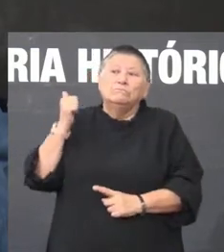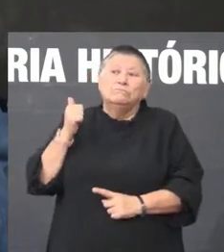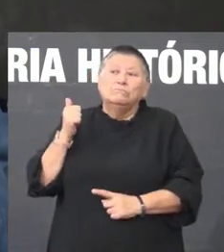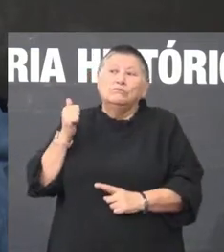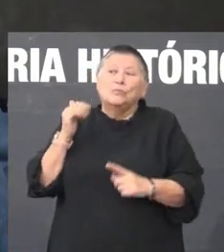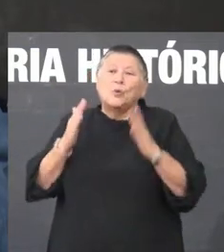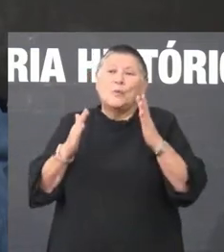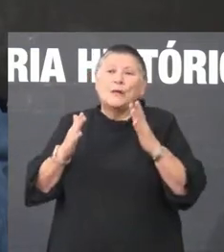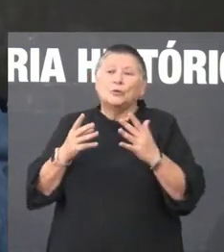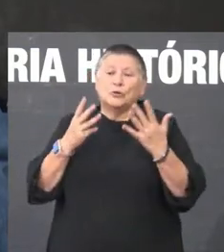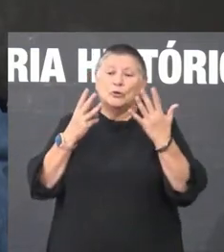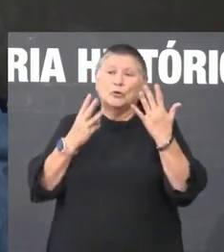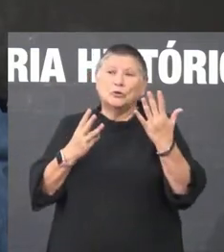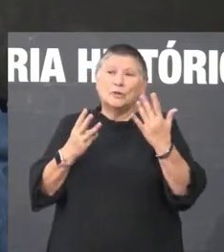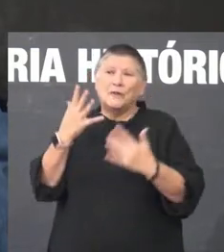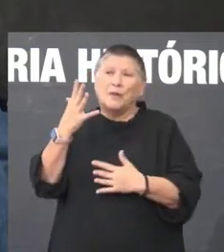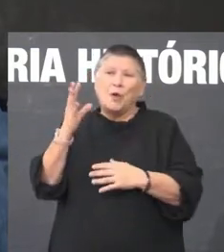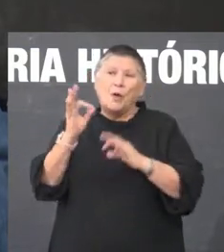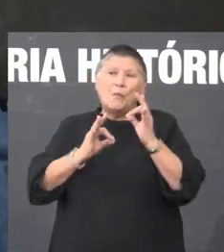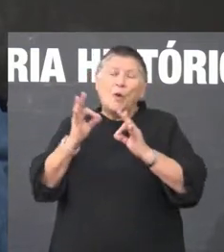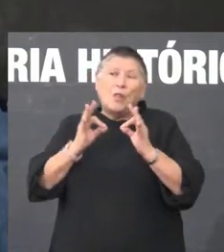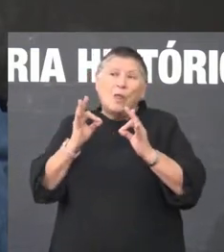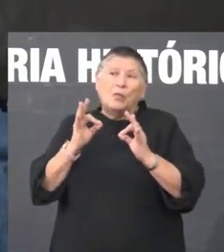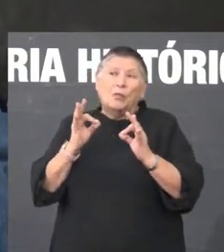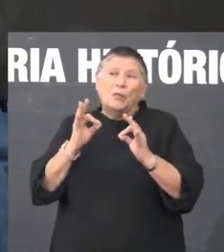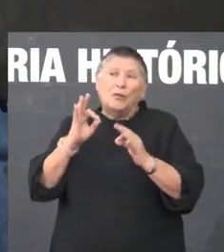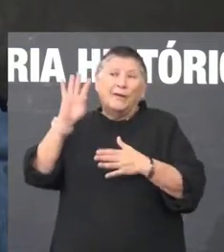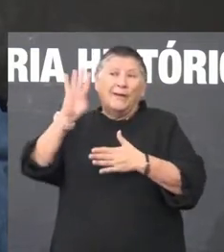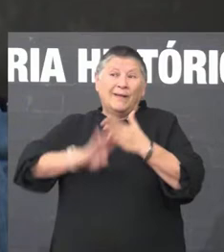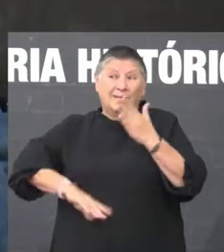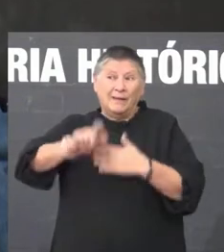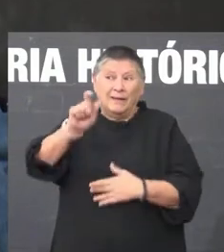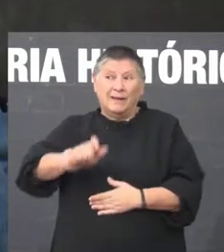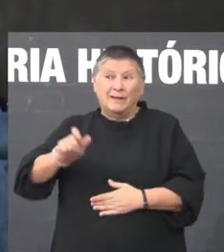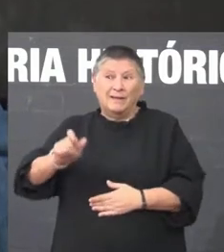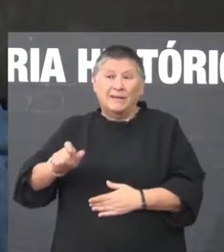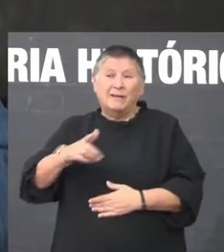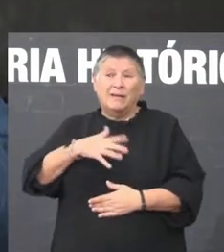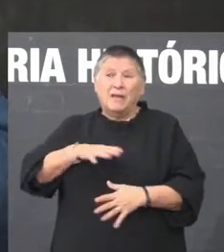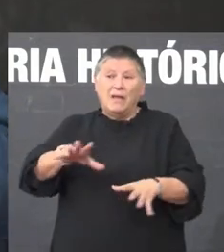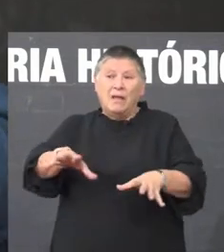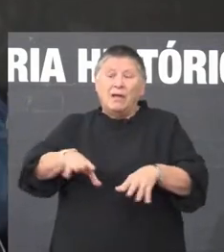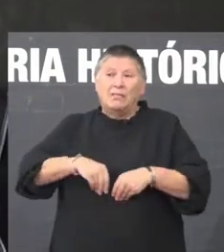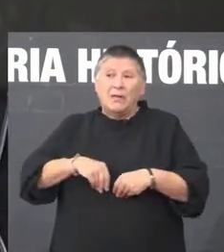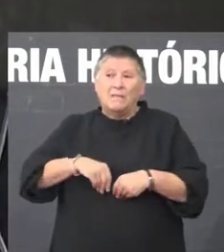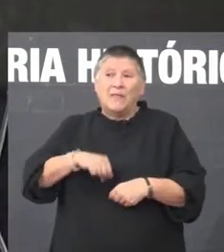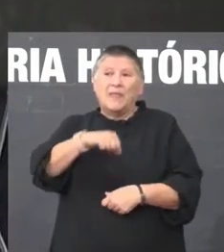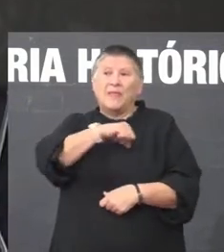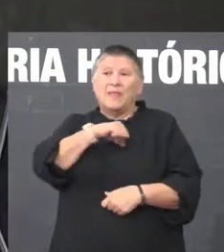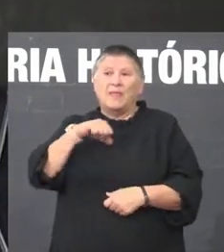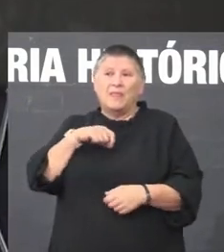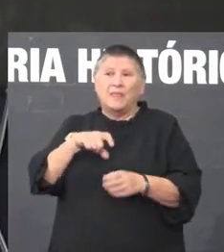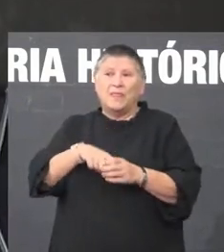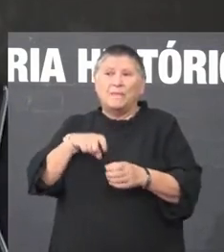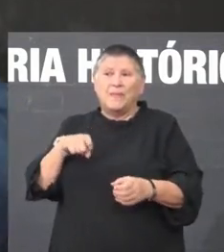el 85% de los catalanes optaran por la independencia, ahora son solamente